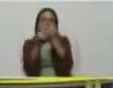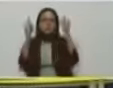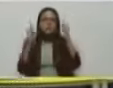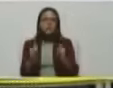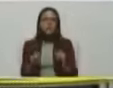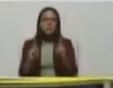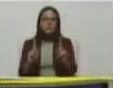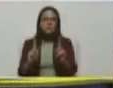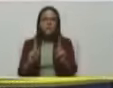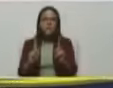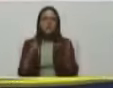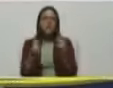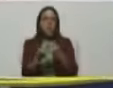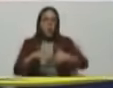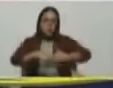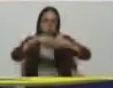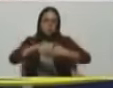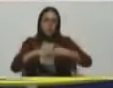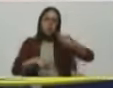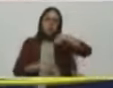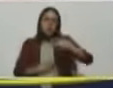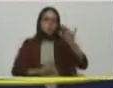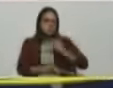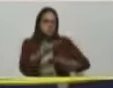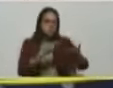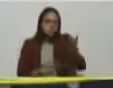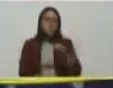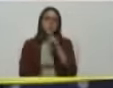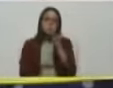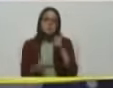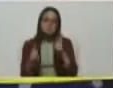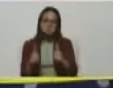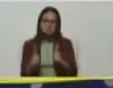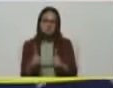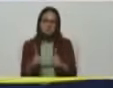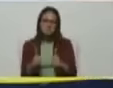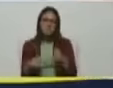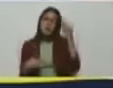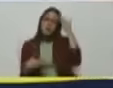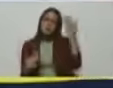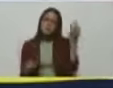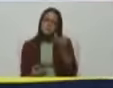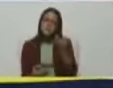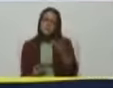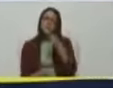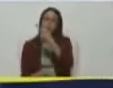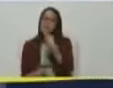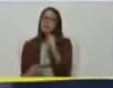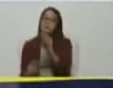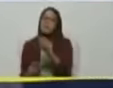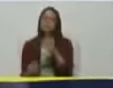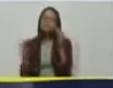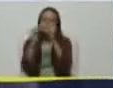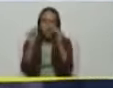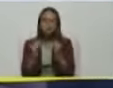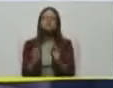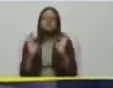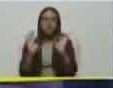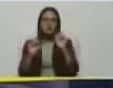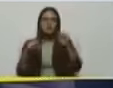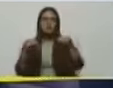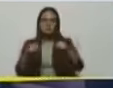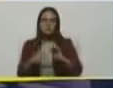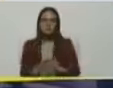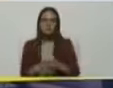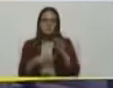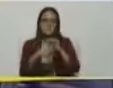independientes, amistosas, de buena vecindad. Por eso lo que dice usted es exactamente así, ministro